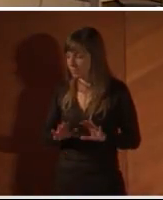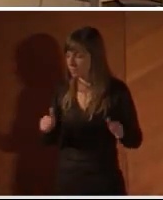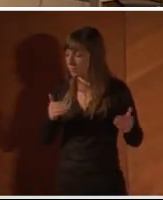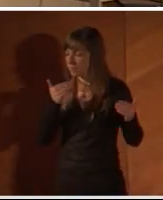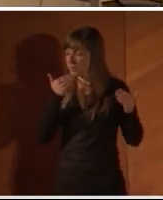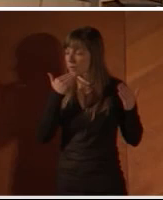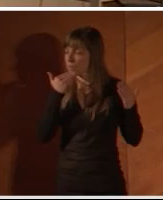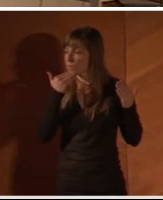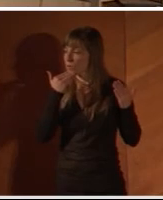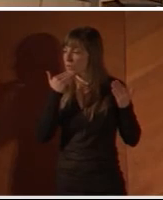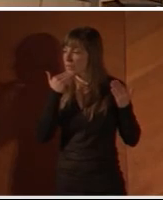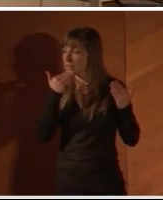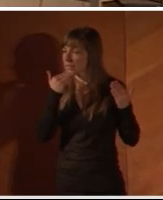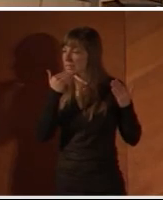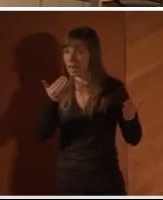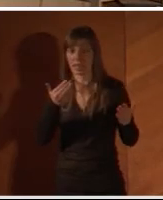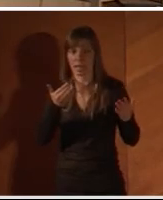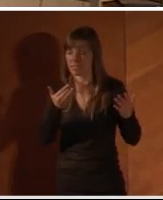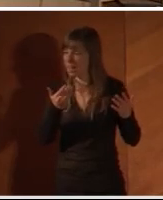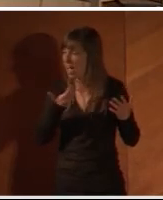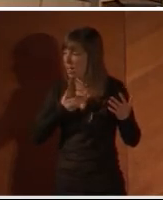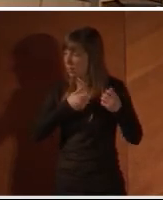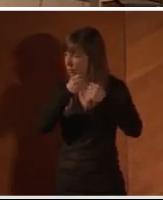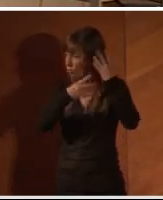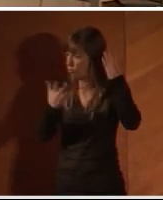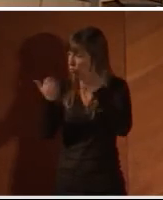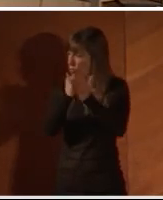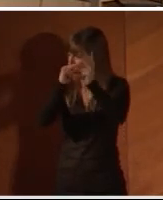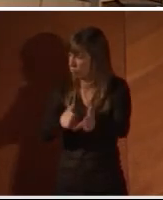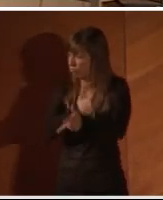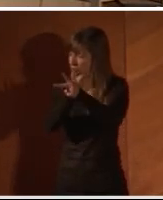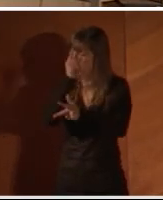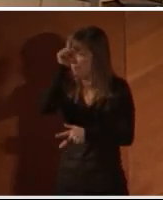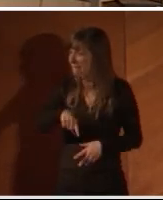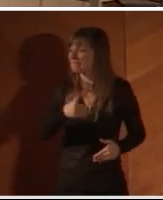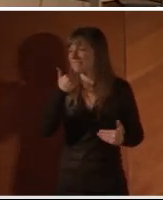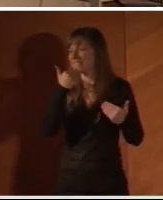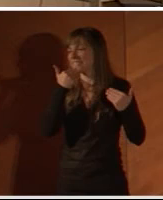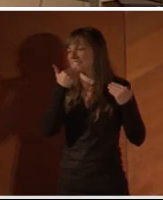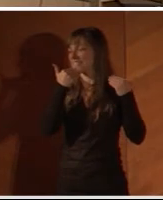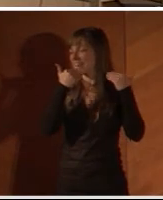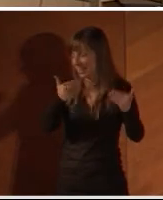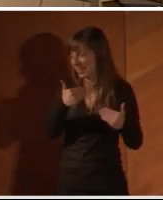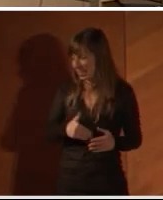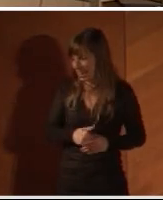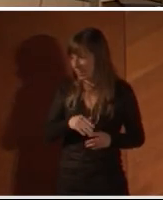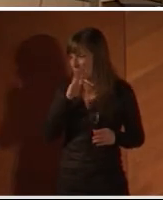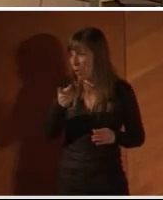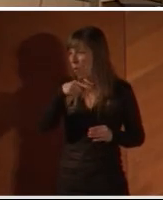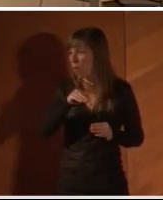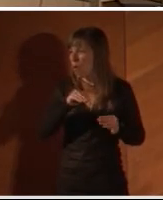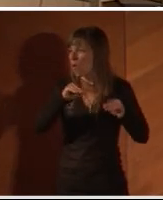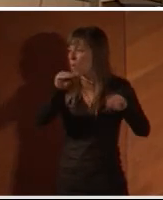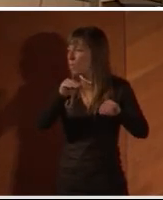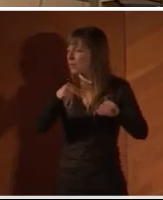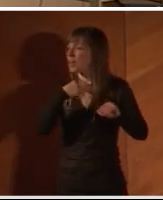Muchísimas gracias a todos los que os habéis conectado a través del streaming por brindarnos